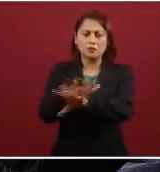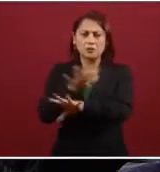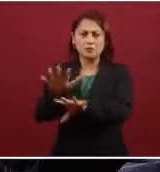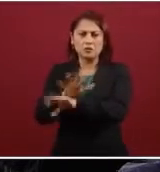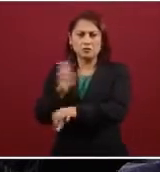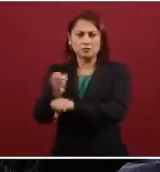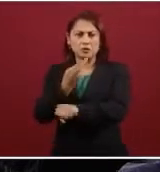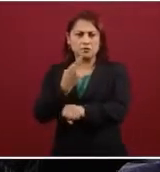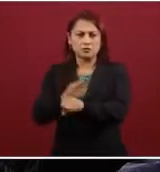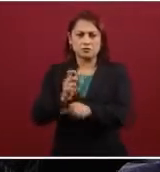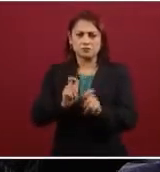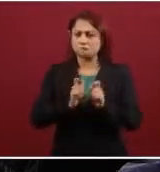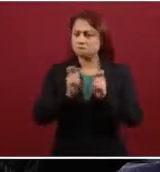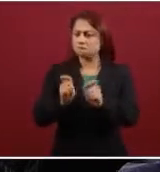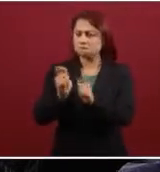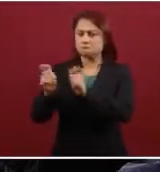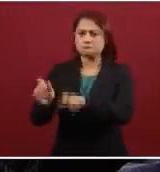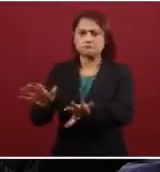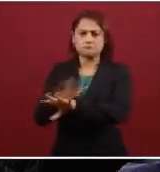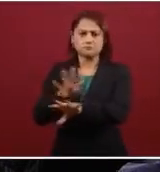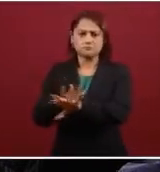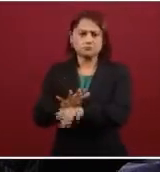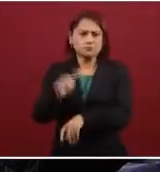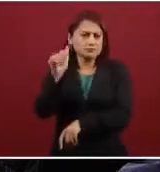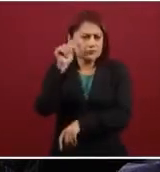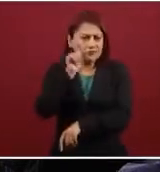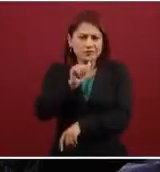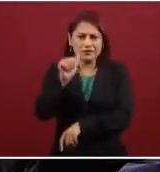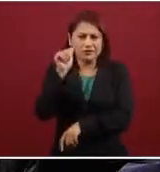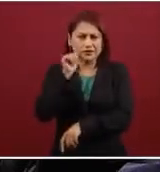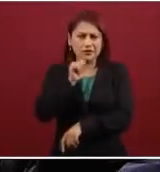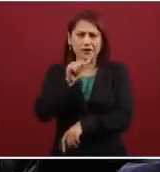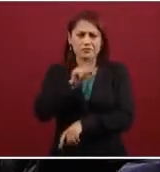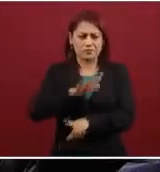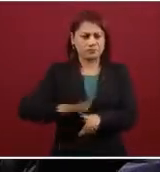estos cambios. Yo espero que no sean muchos,